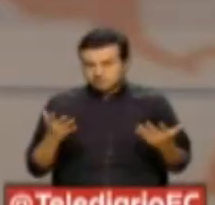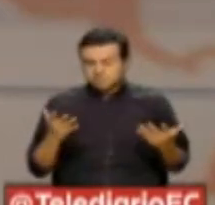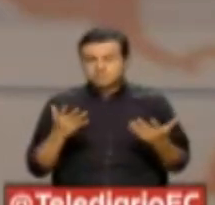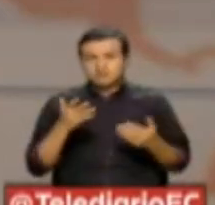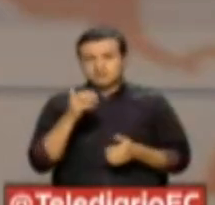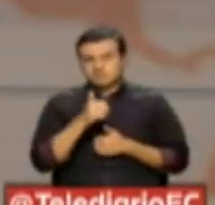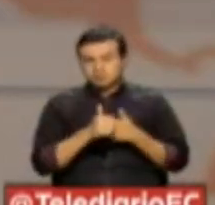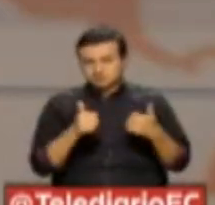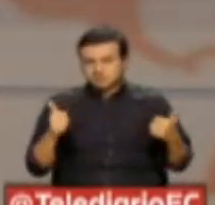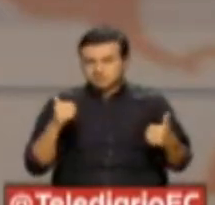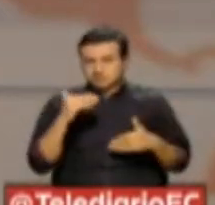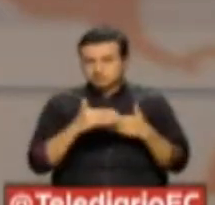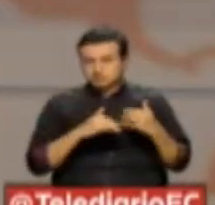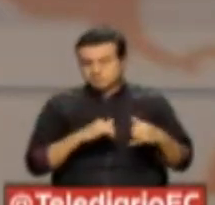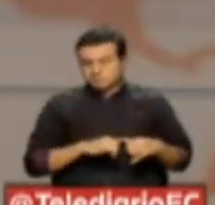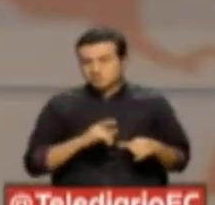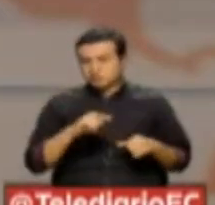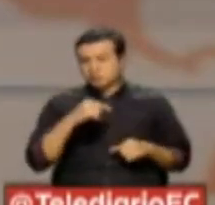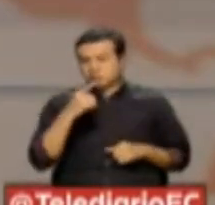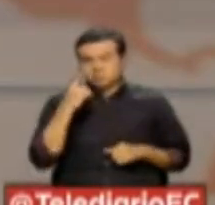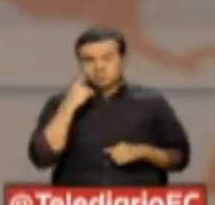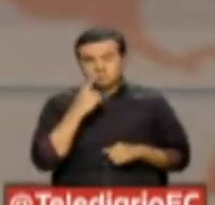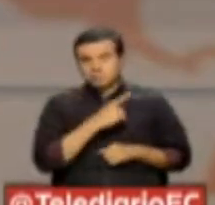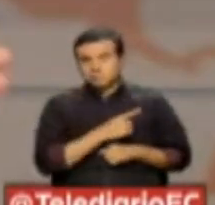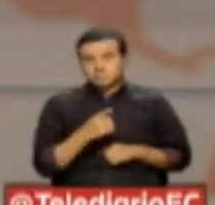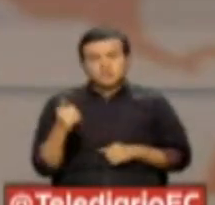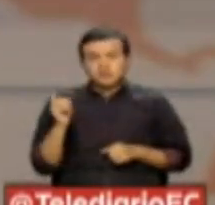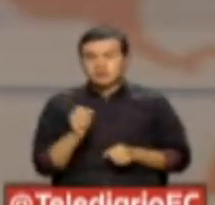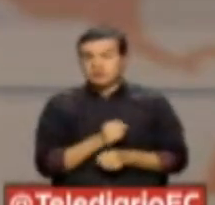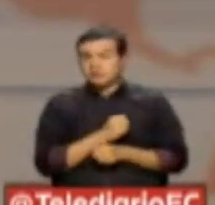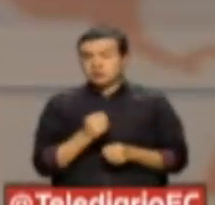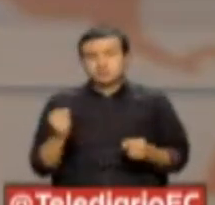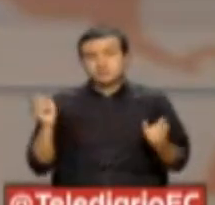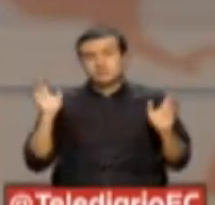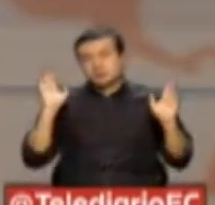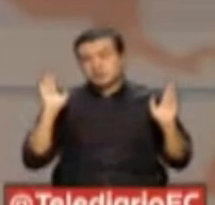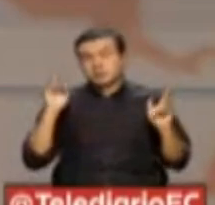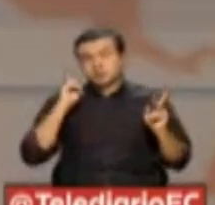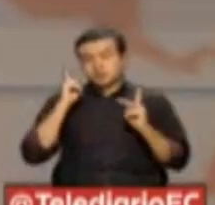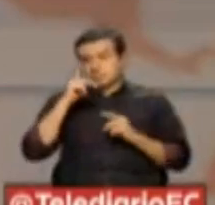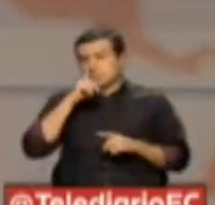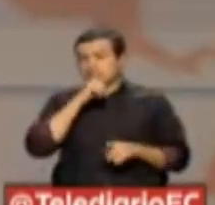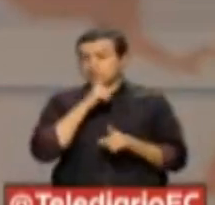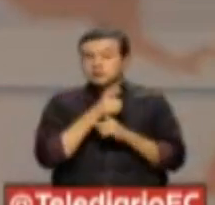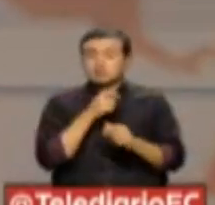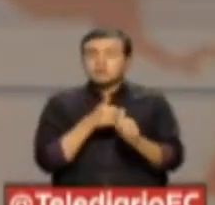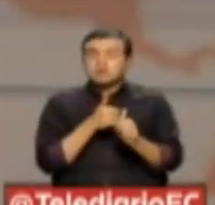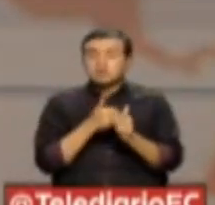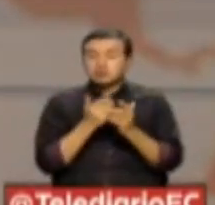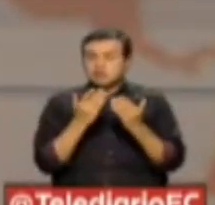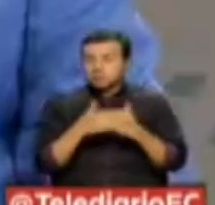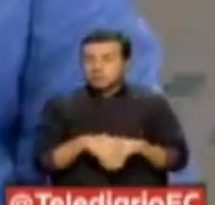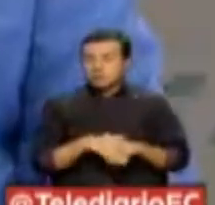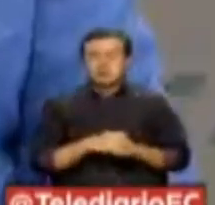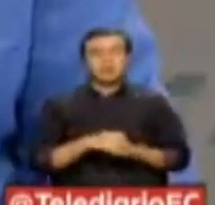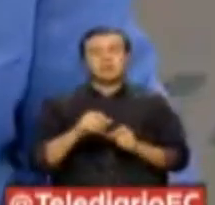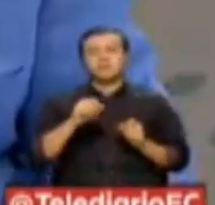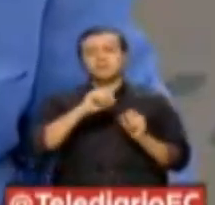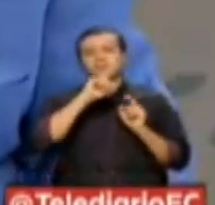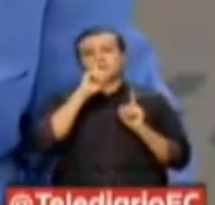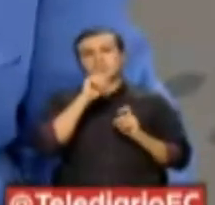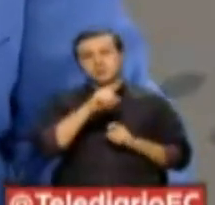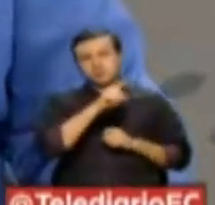como candidatos en el proceso que se avecina y del cual evidentemente nadie puede abstraerse porque está a la vuelta de la esquina le quiero preguntar